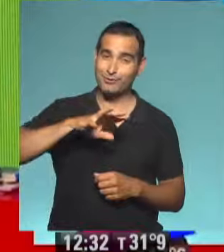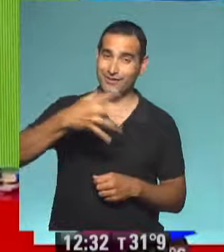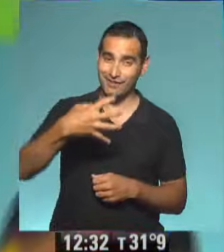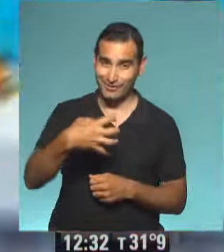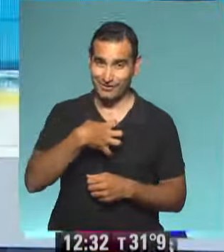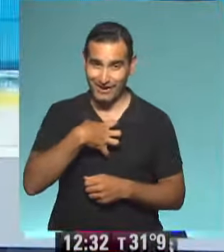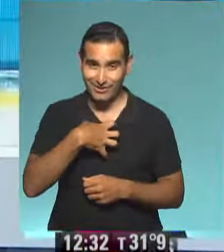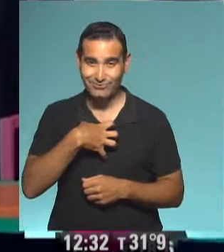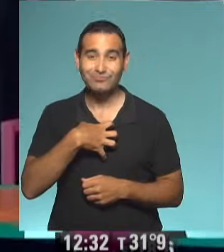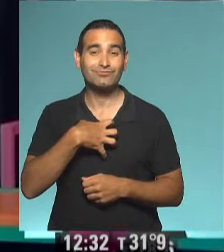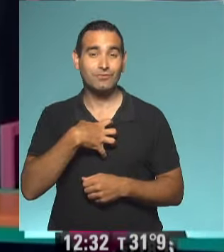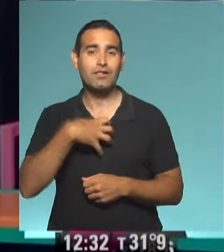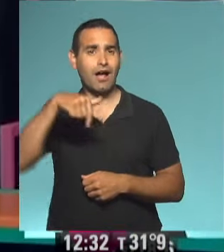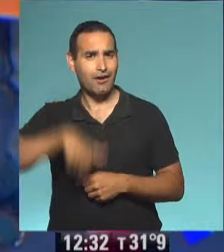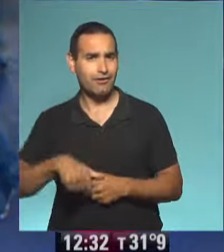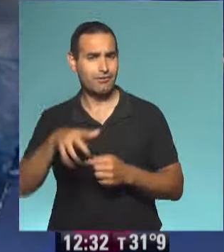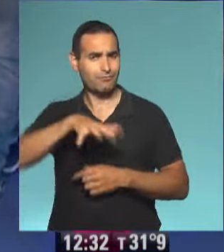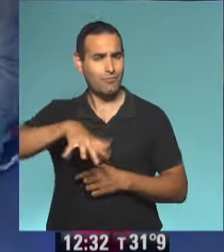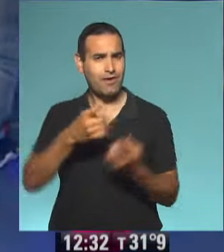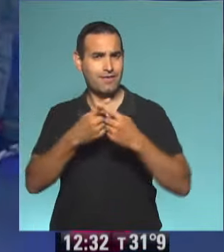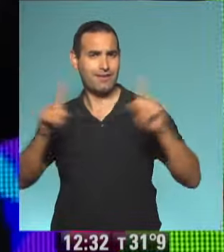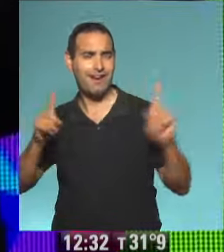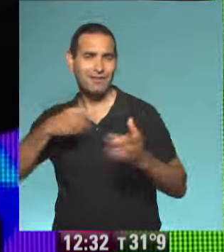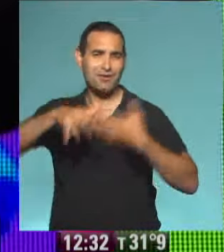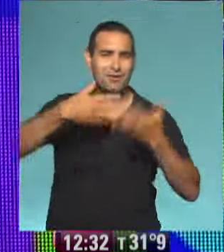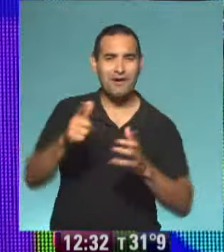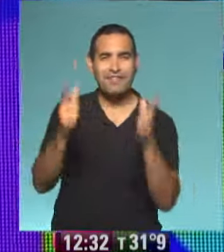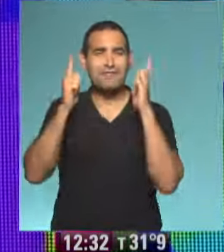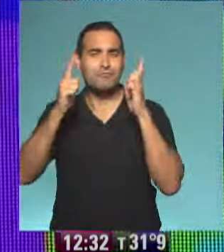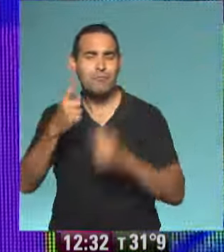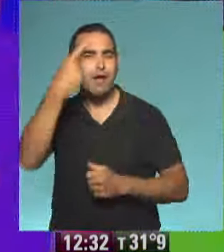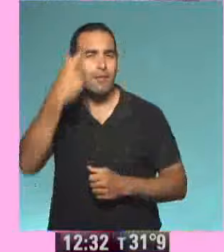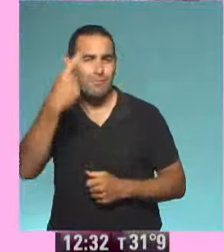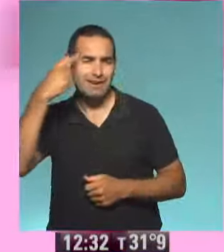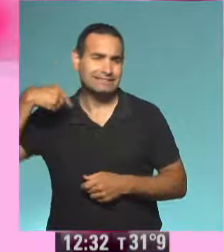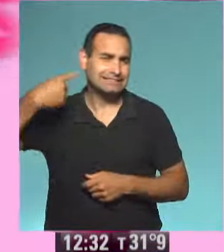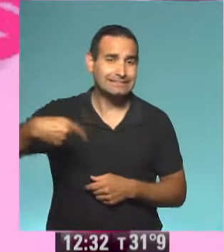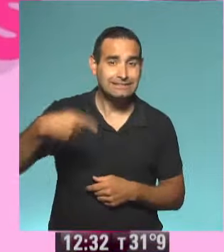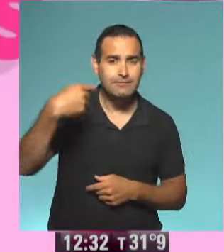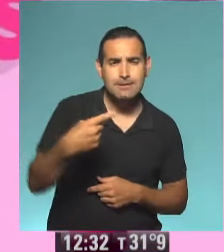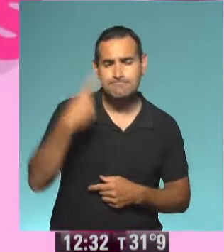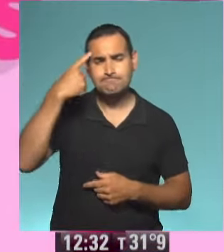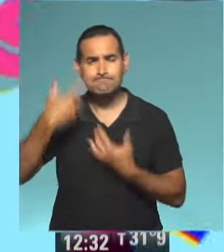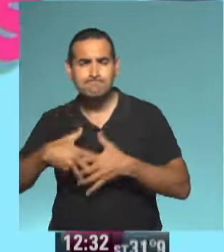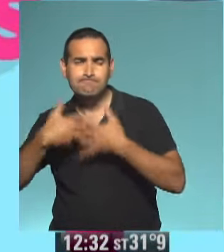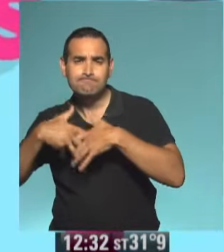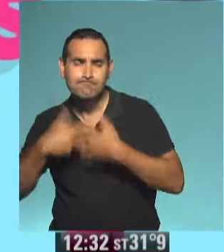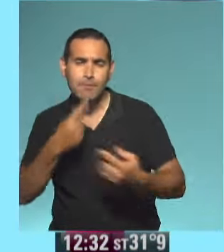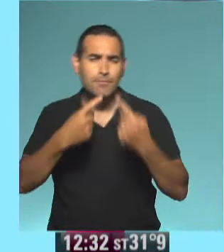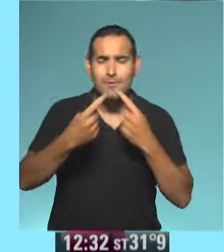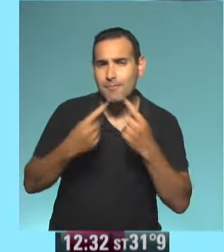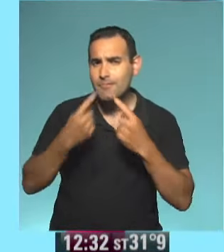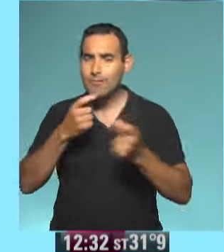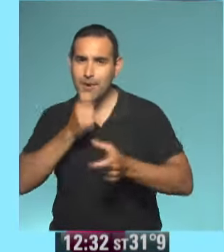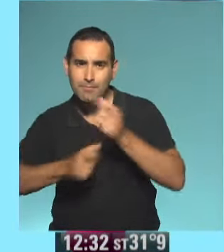quinto grado. Desde un lugar diferente, jugamos, nos divertimos y aprendimos siempre. Nos hicimos preguntas, hasta hicimos encuestas, dimos